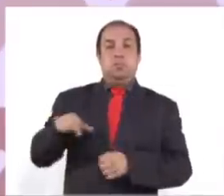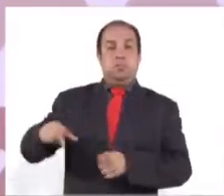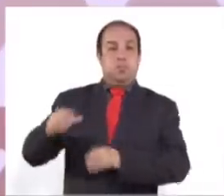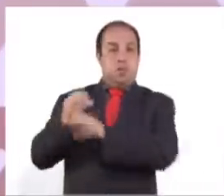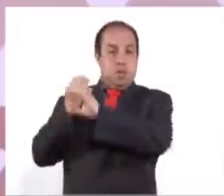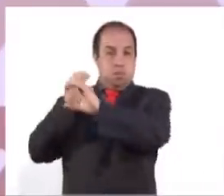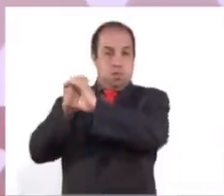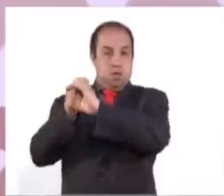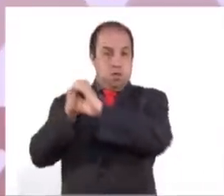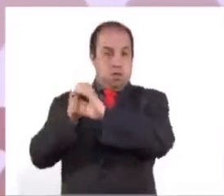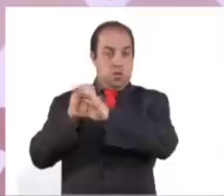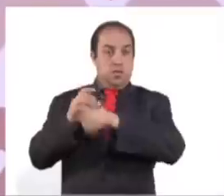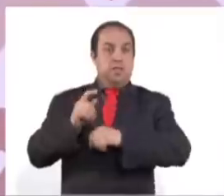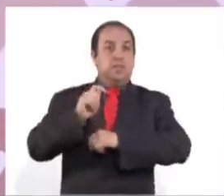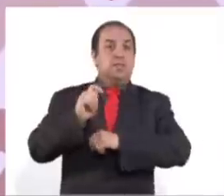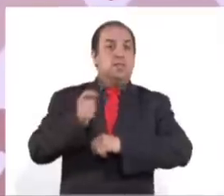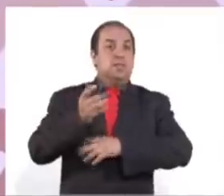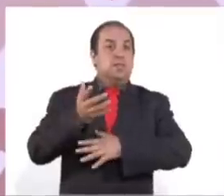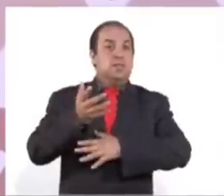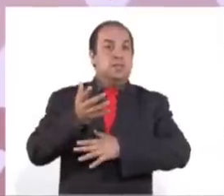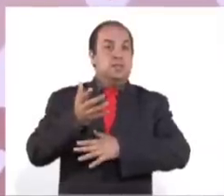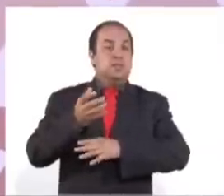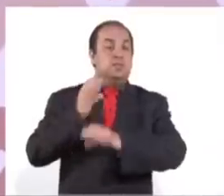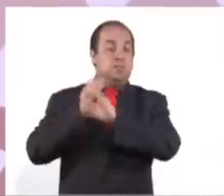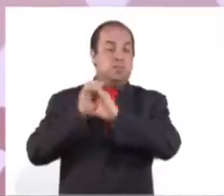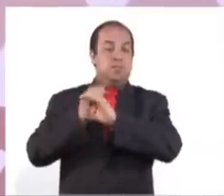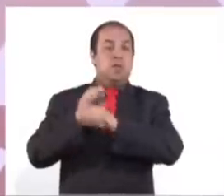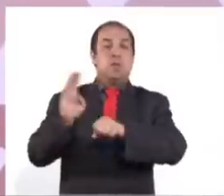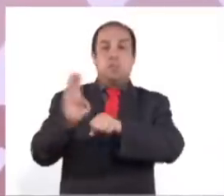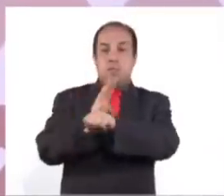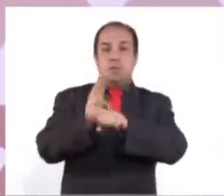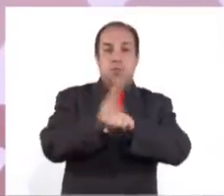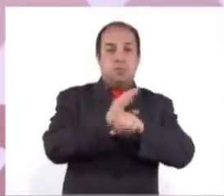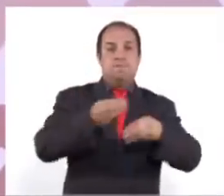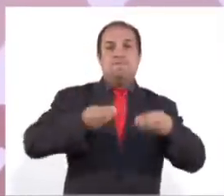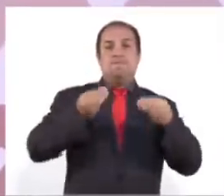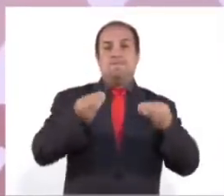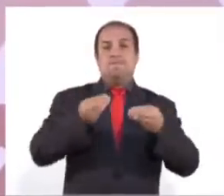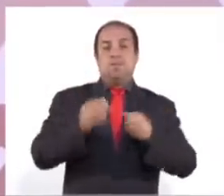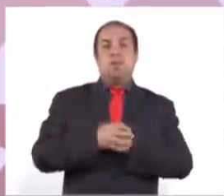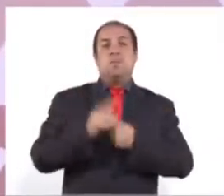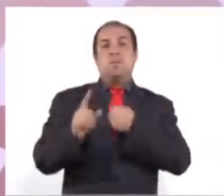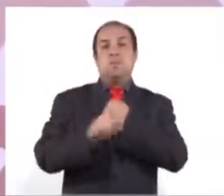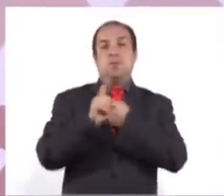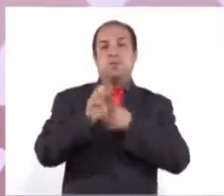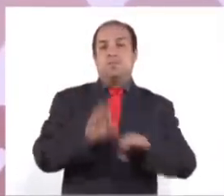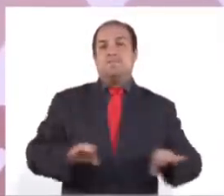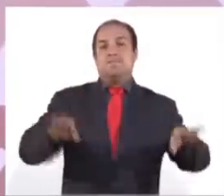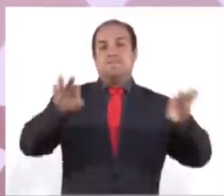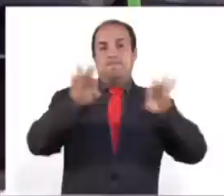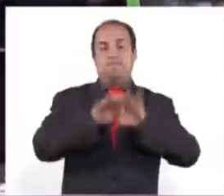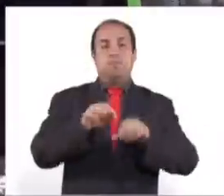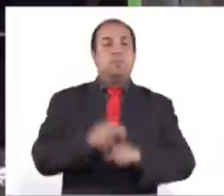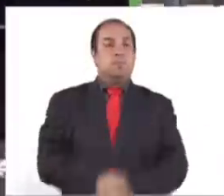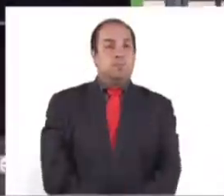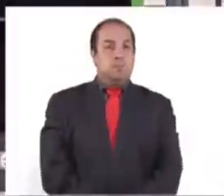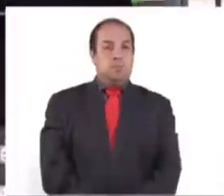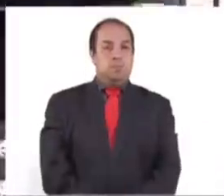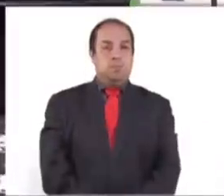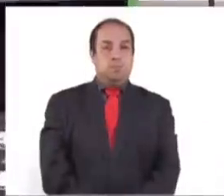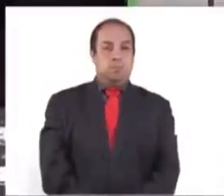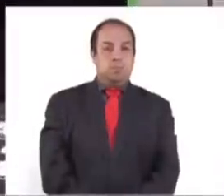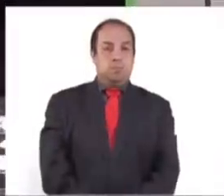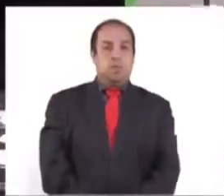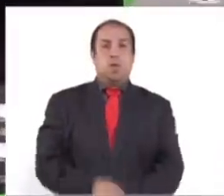que seguramente van a beneficiar mucho este problema importante que ha ido